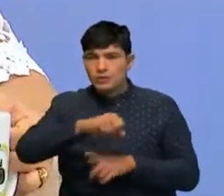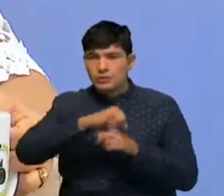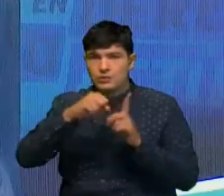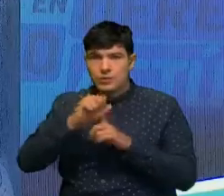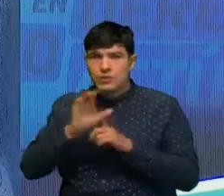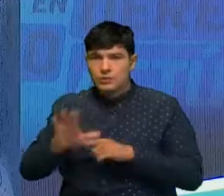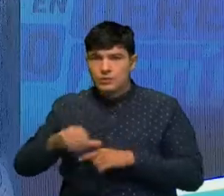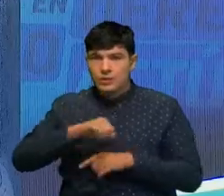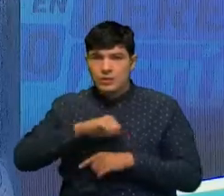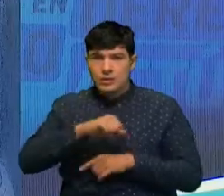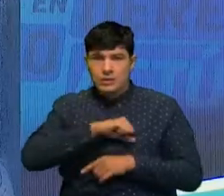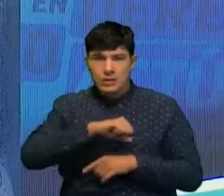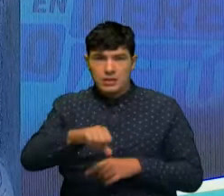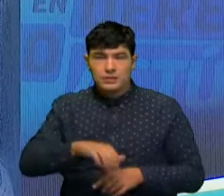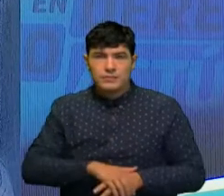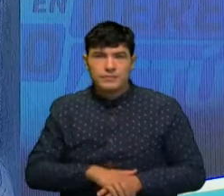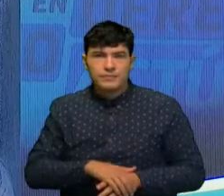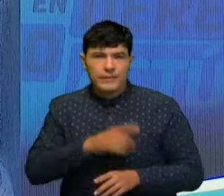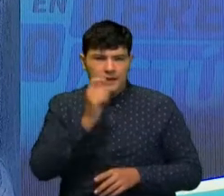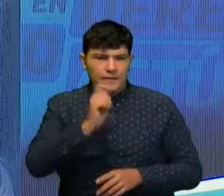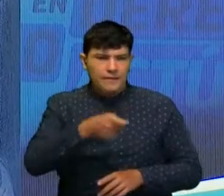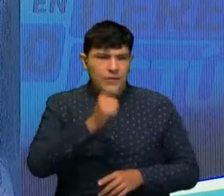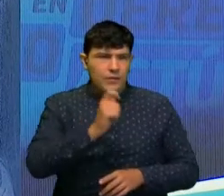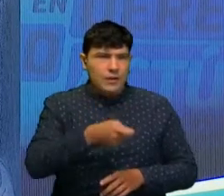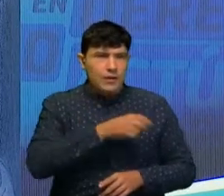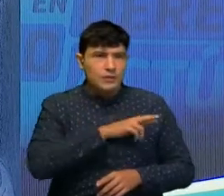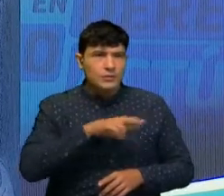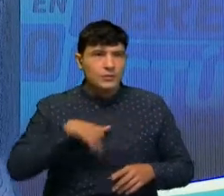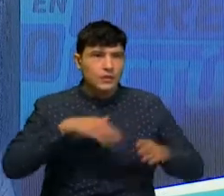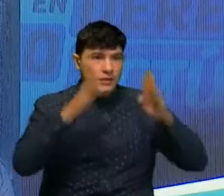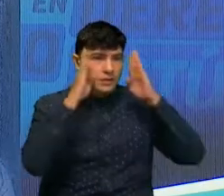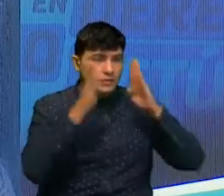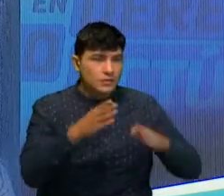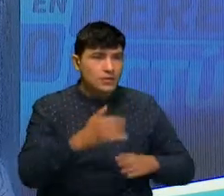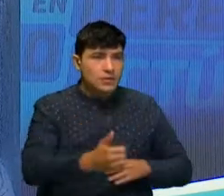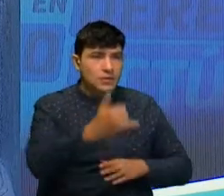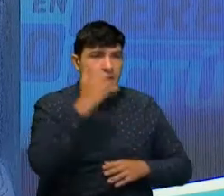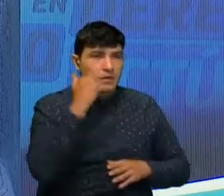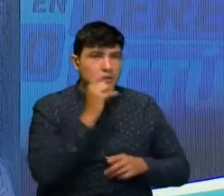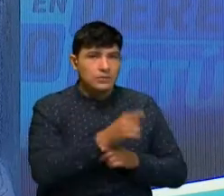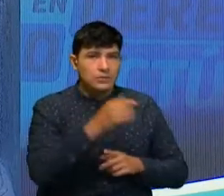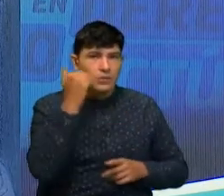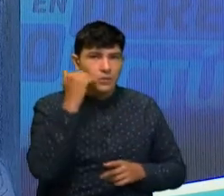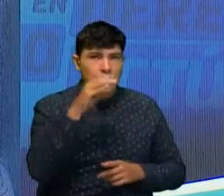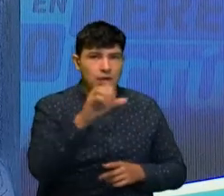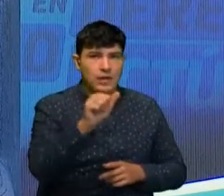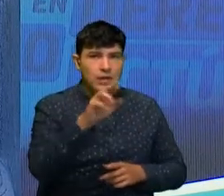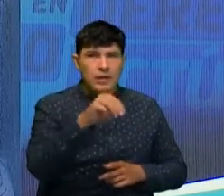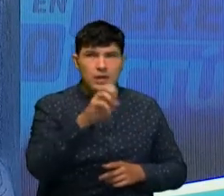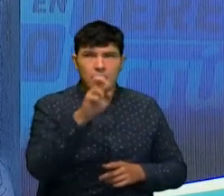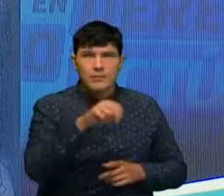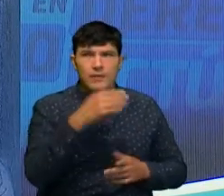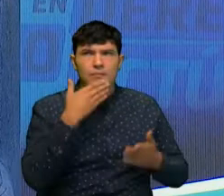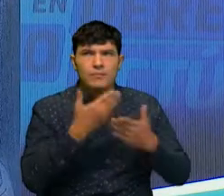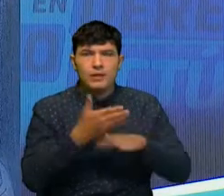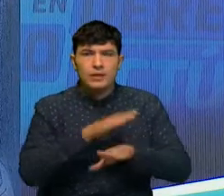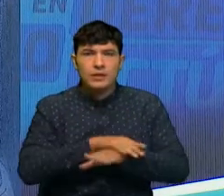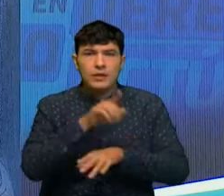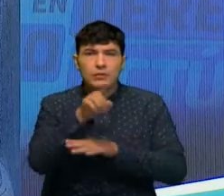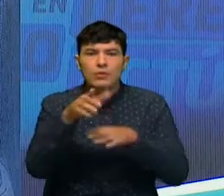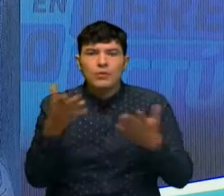tienen. Muy bien, abogado, vamos a atender la llamada de una televidente. La señora Carmen se encuentra con nosotros. Buenas tardes, Carmen, ¿cómo le podemos